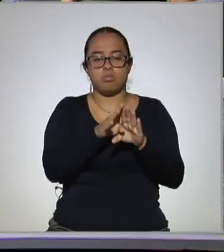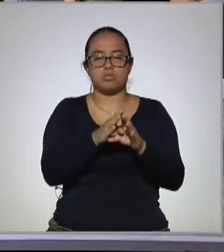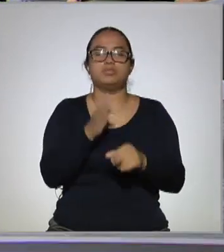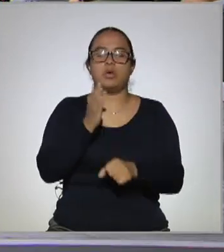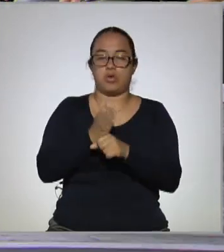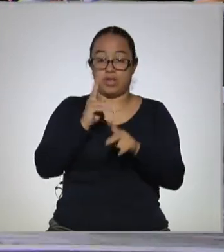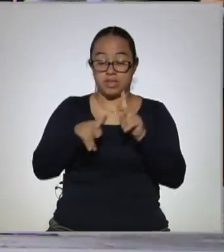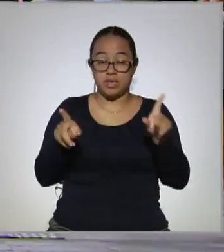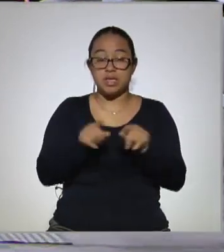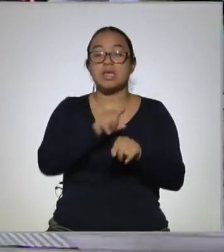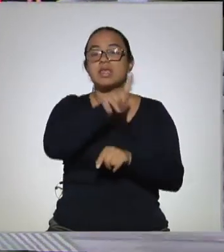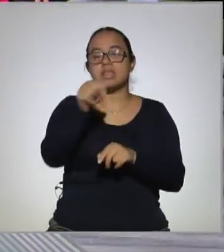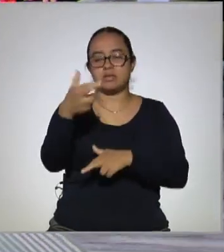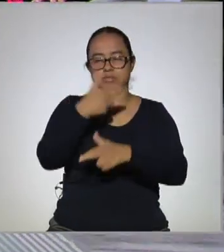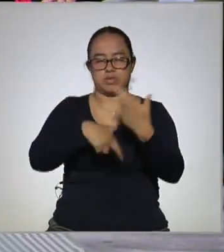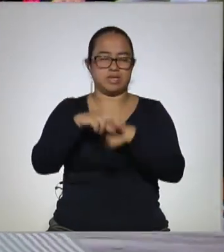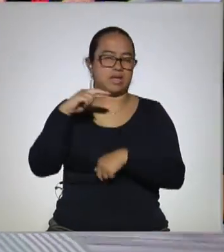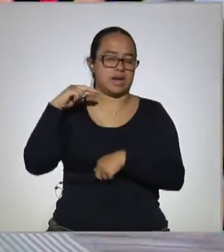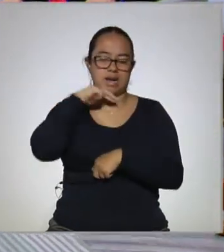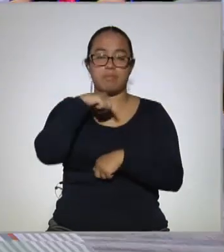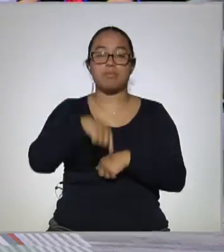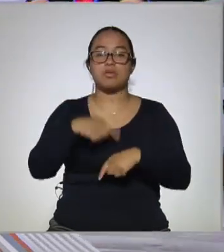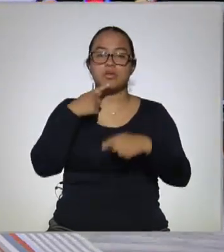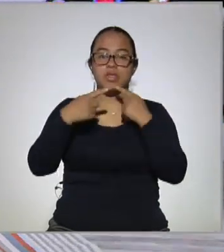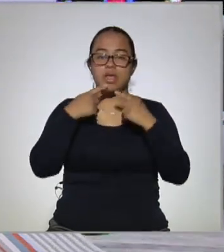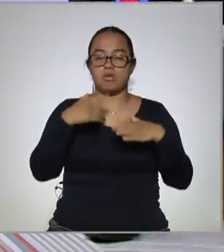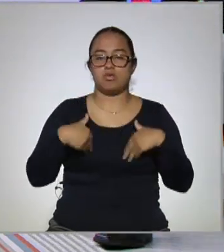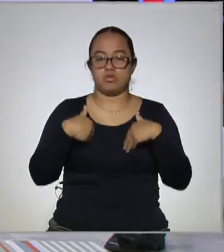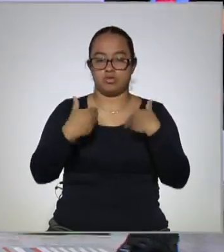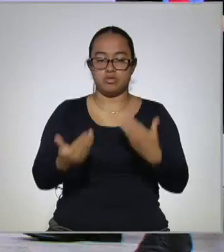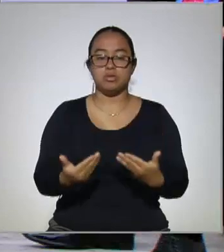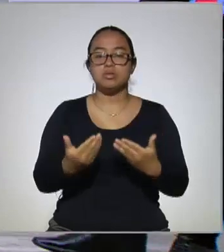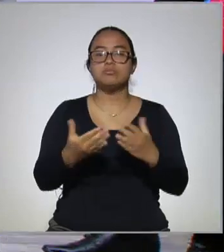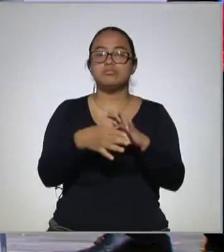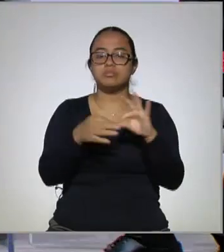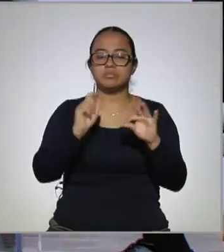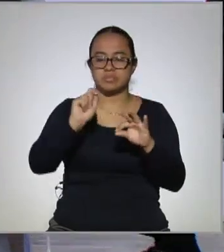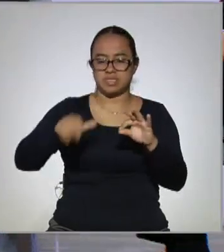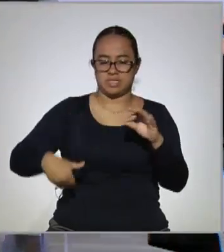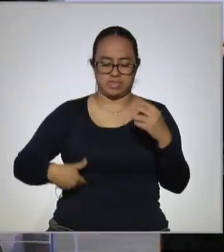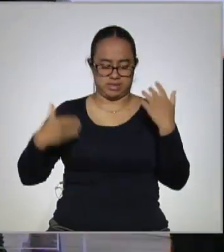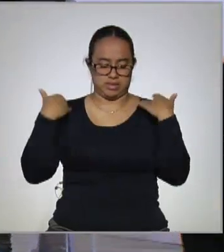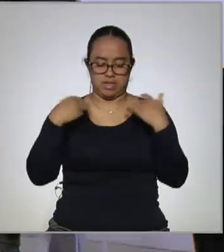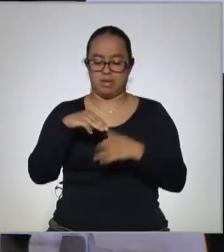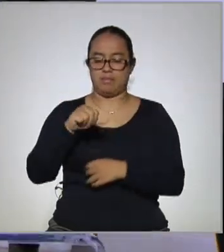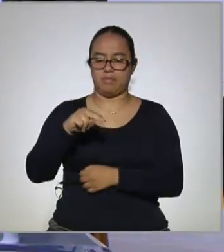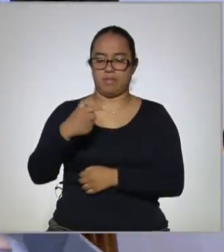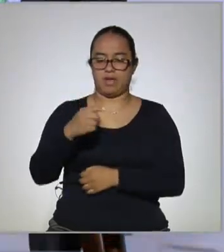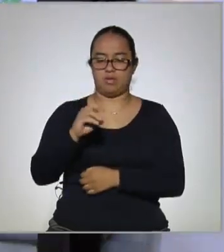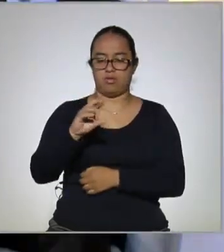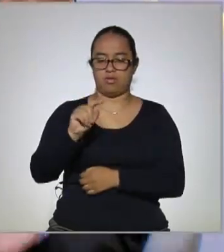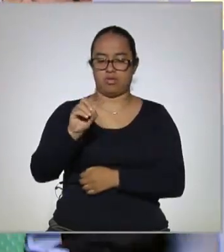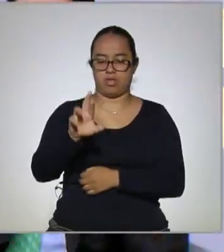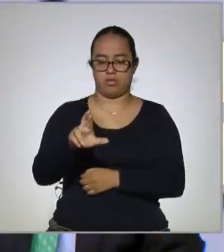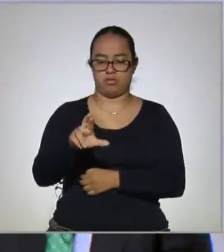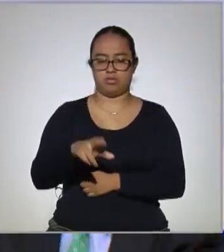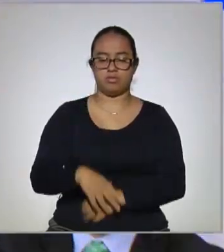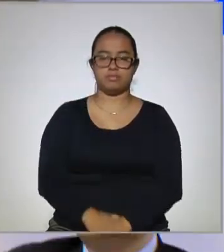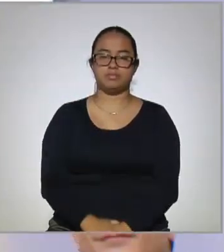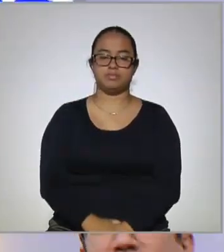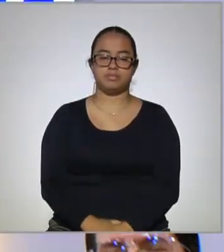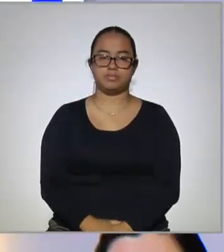un corte y regresamos con ustedes aquí. Estamos en Diálogos en Confianza, hablando de lesiones del manguito rotador. No se vayan.